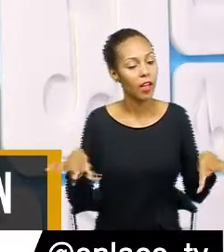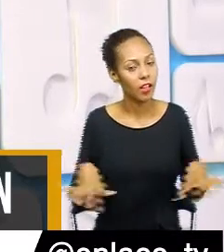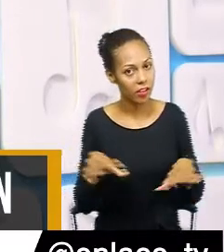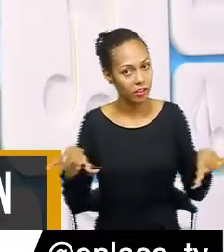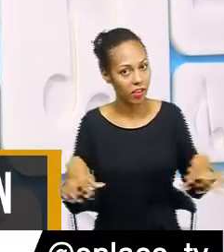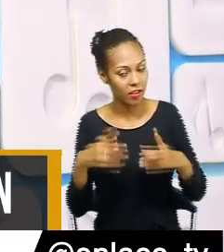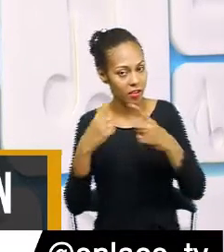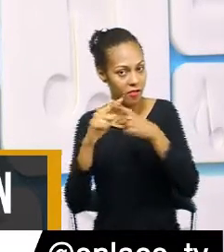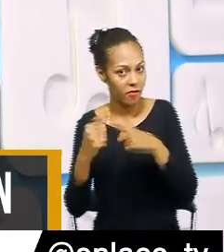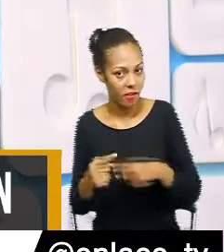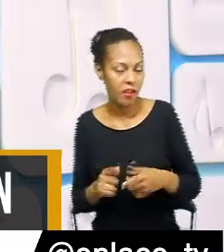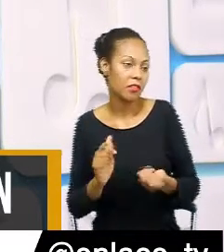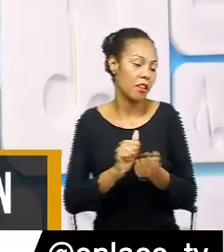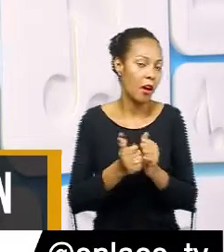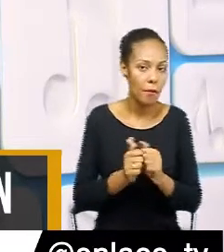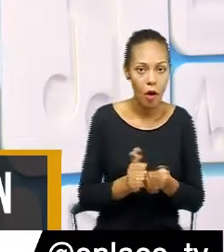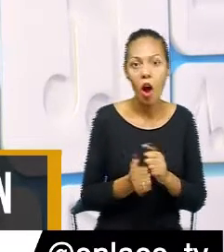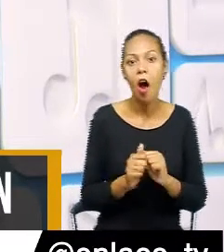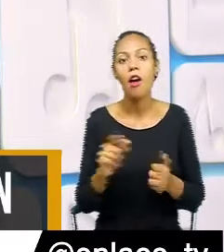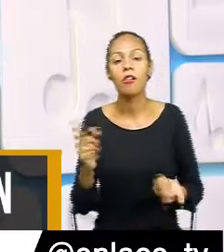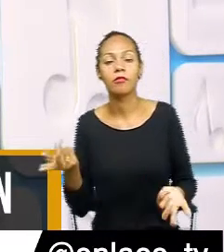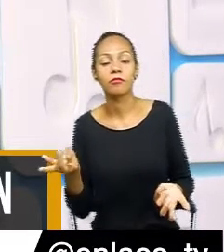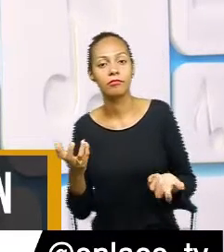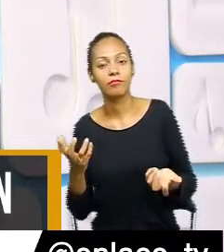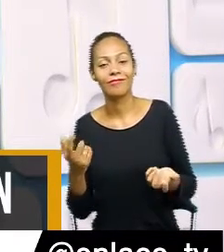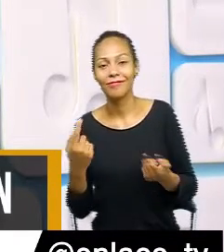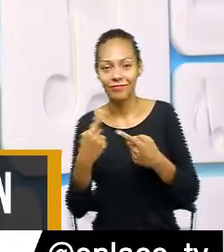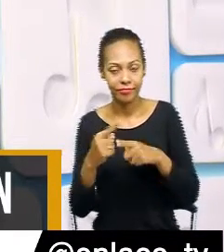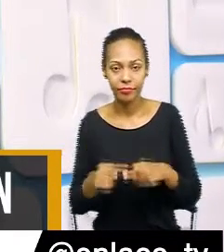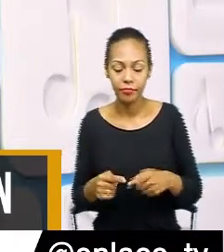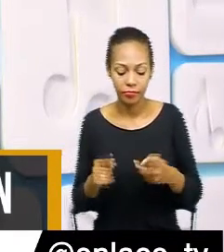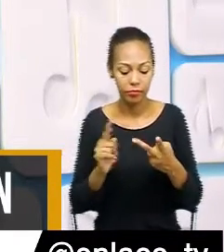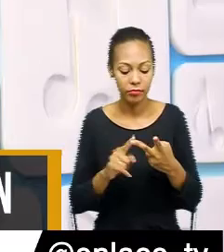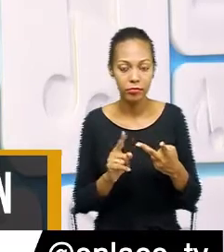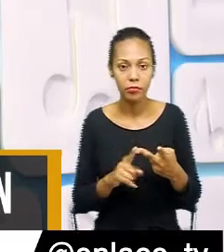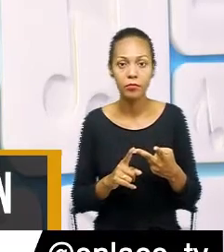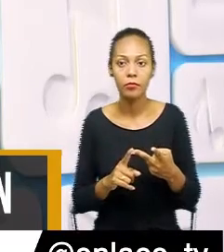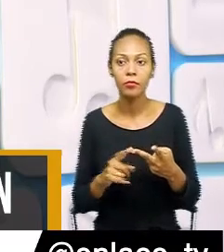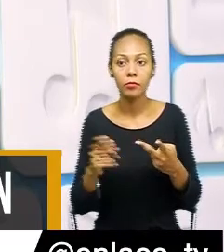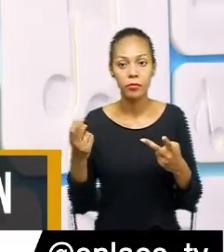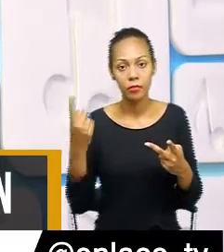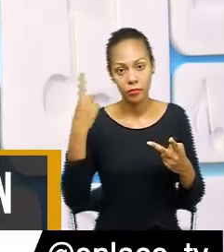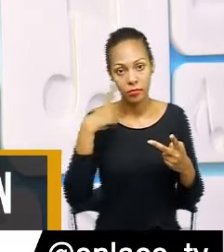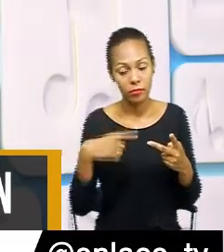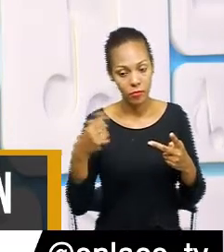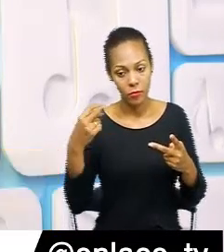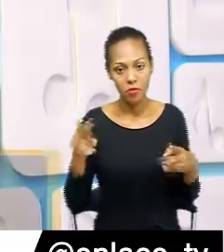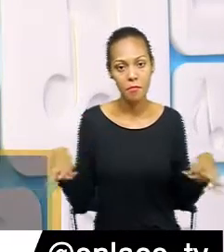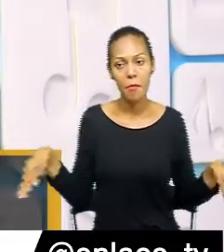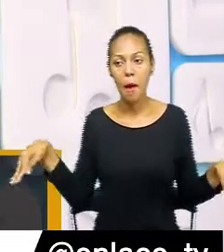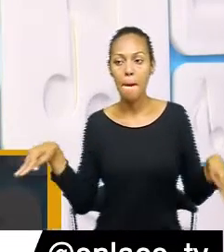recreativas, deportivas, lúdicas. El día 12 tendremos grupos de danzas,